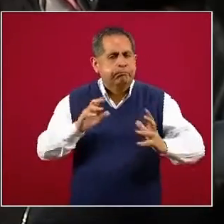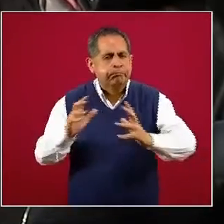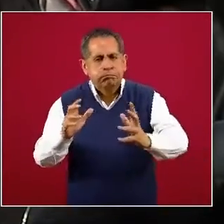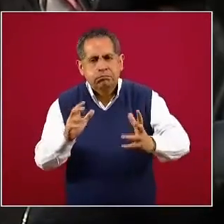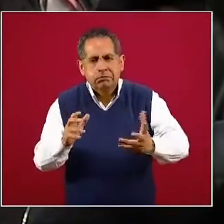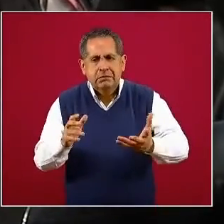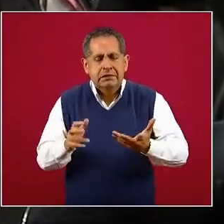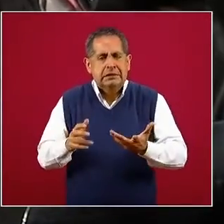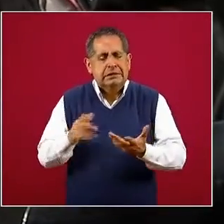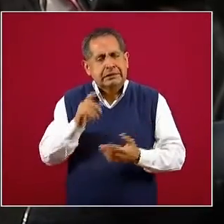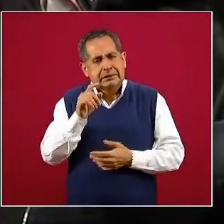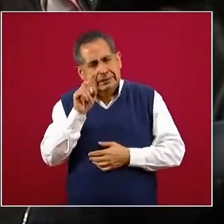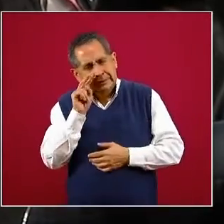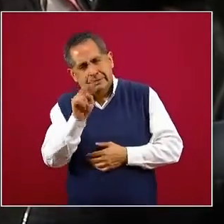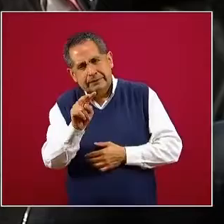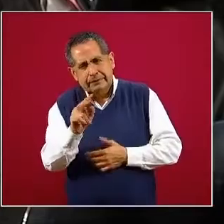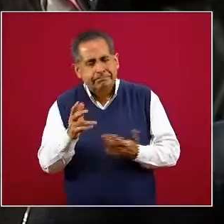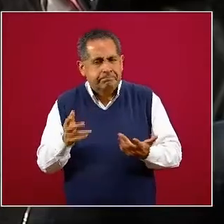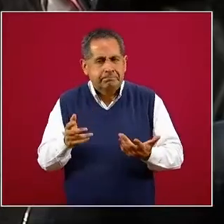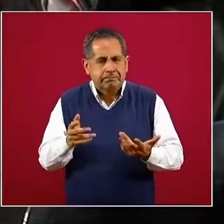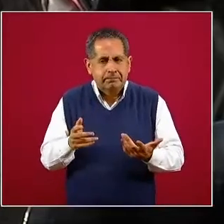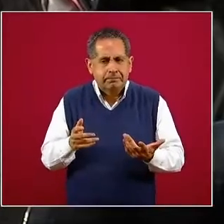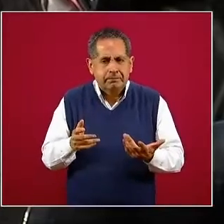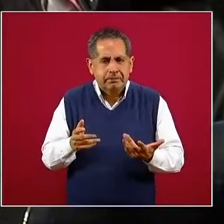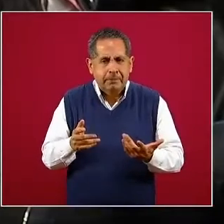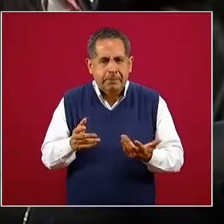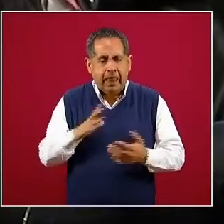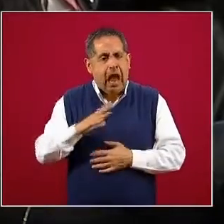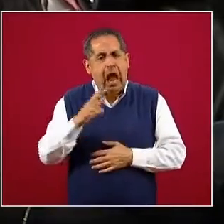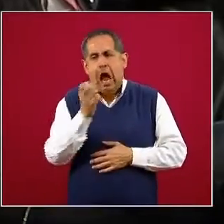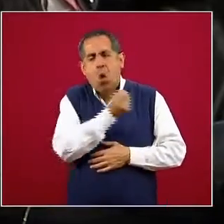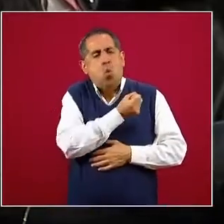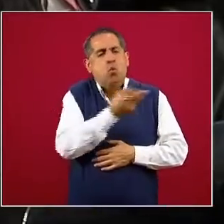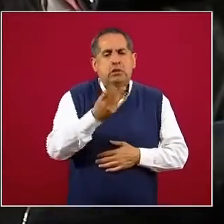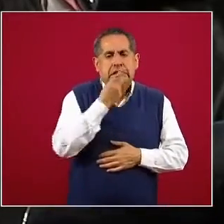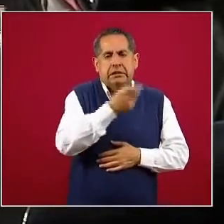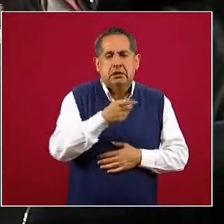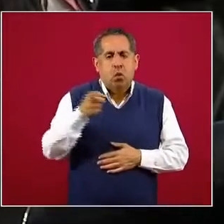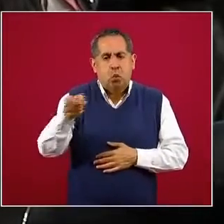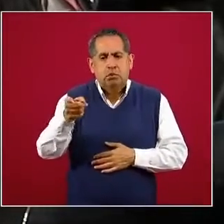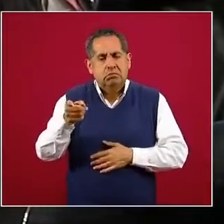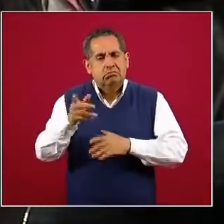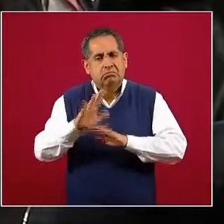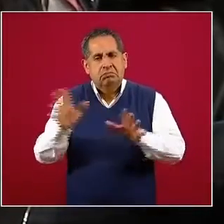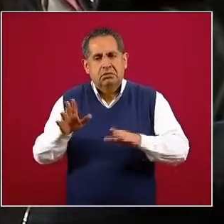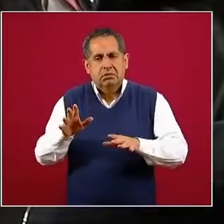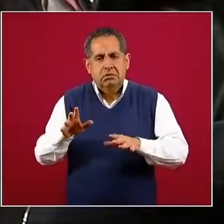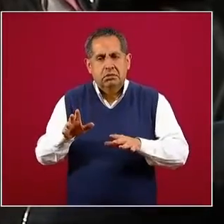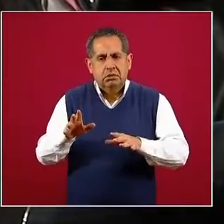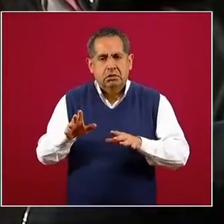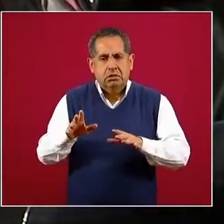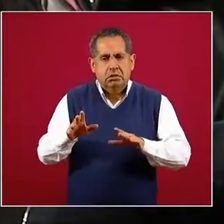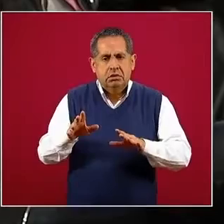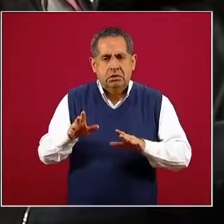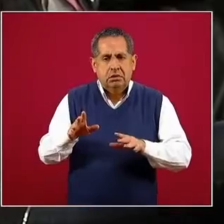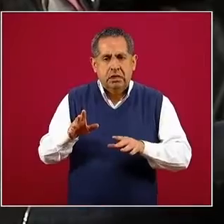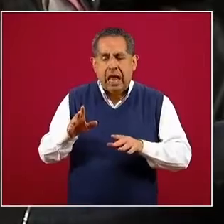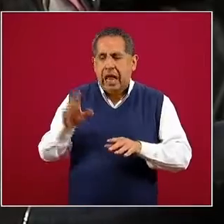sean reconocidos en el reglamento interior, y legitimar en los reglamentos los diversos